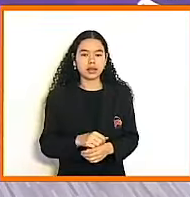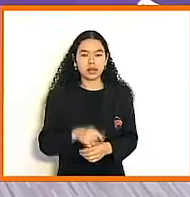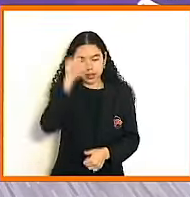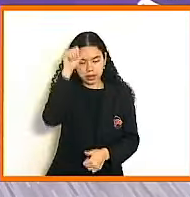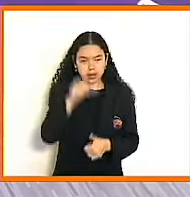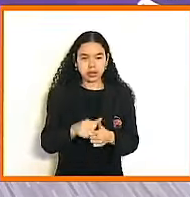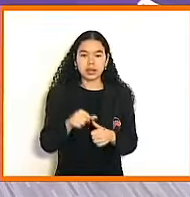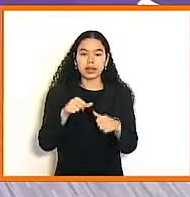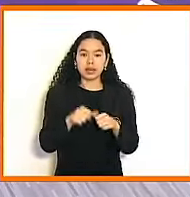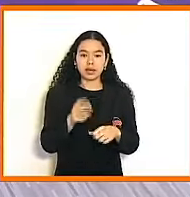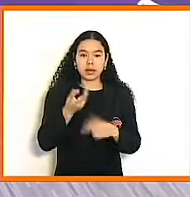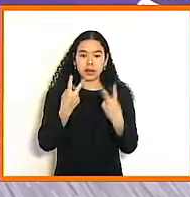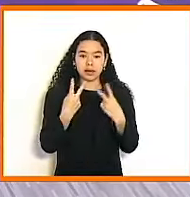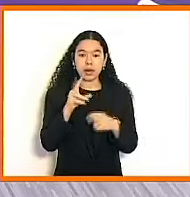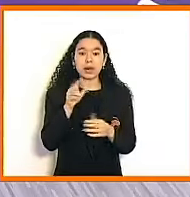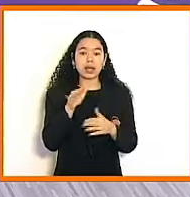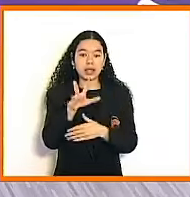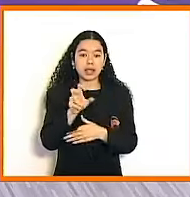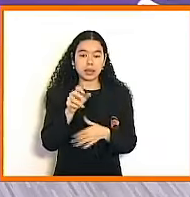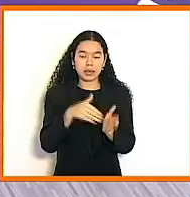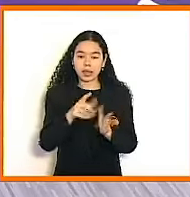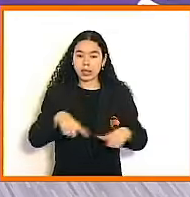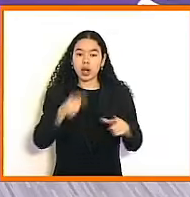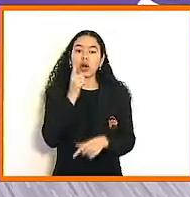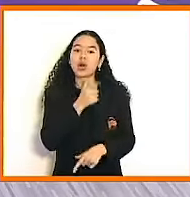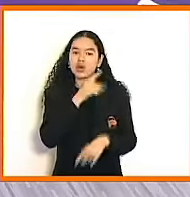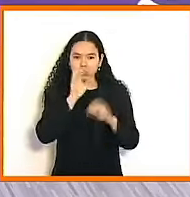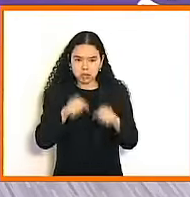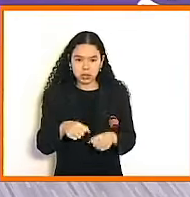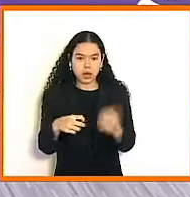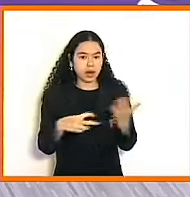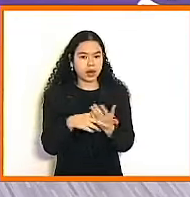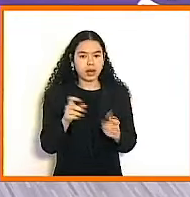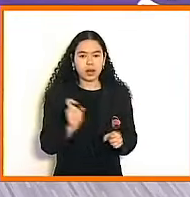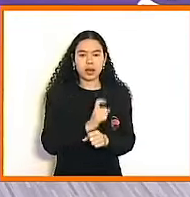Recordá asistir a nuestros más de 3.500 puntos de venta Loto para obtener tu boleto